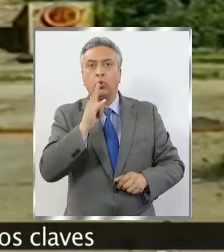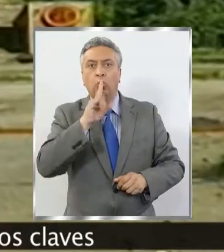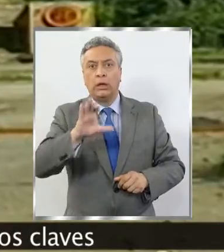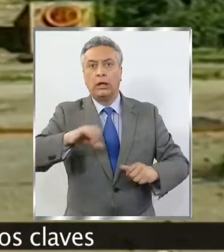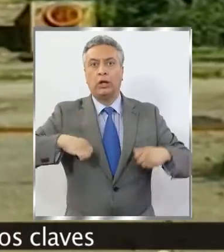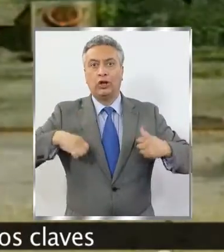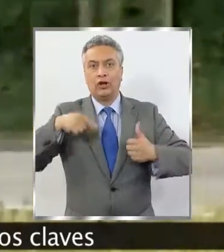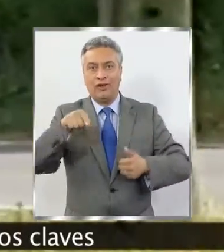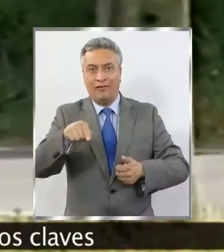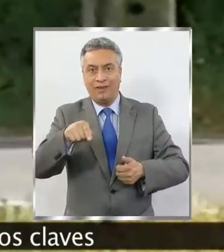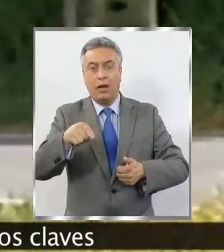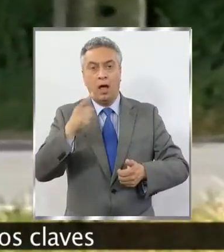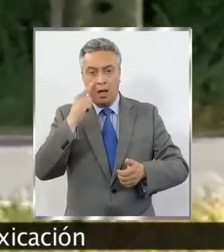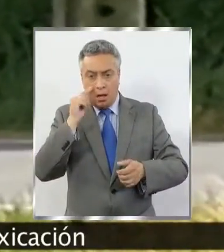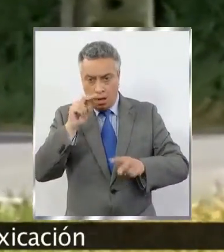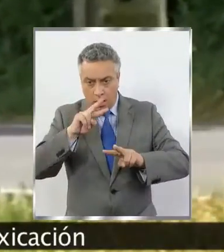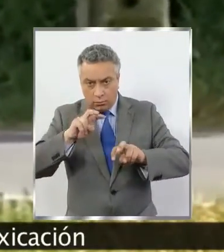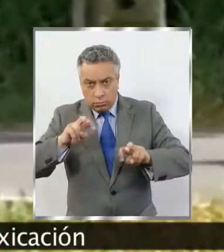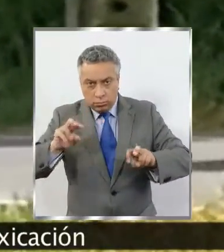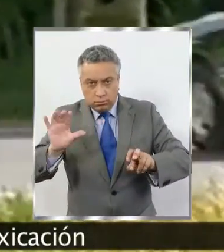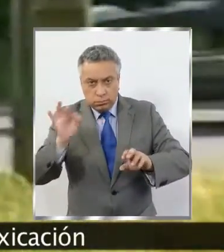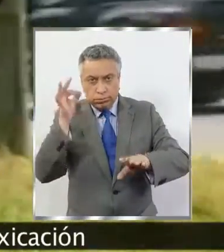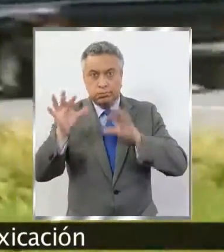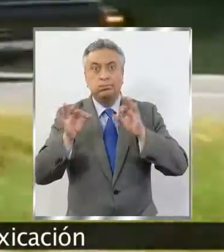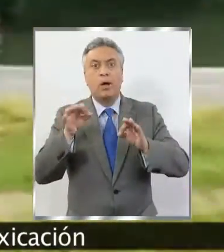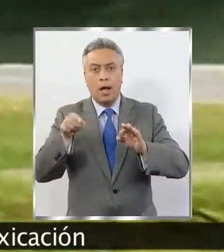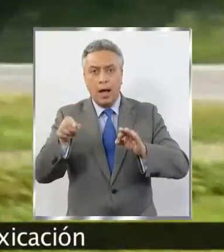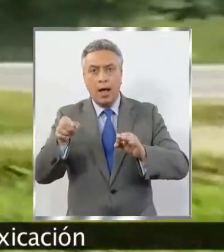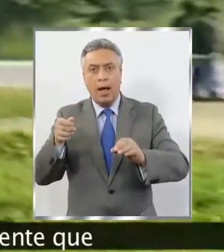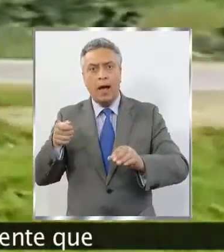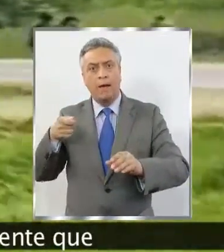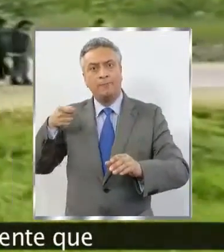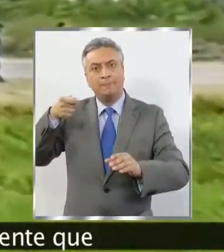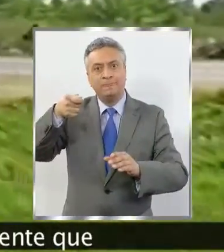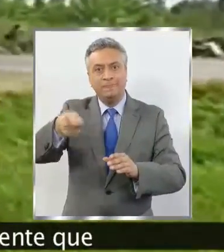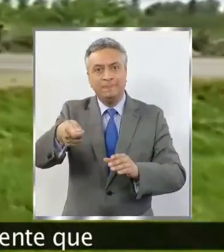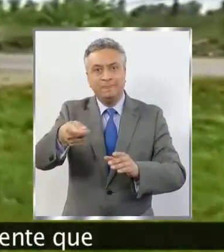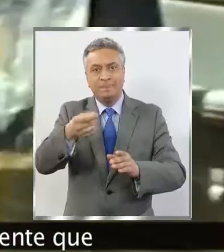ha permitido conocer datos clave del crimen, como la intoxicación por